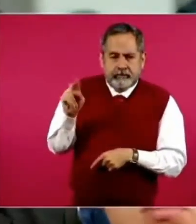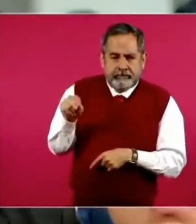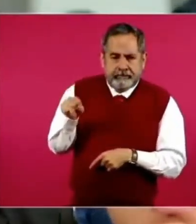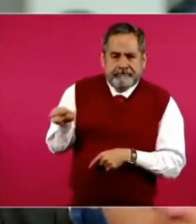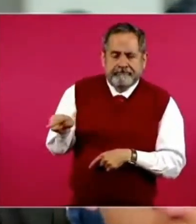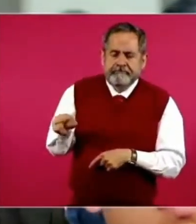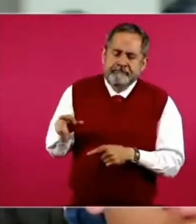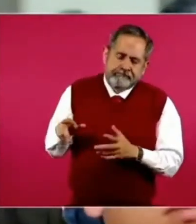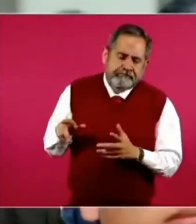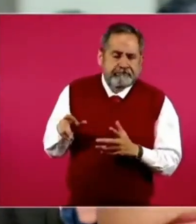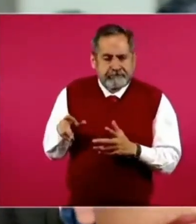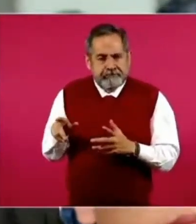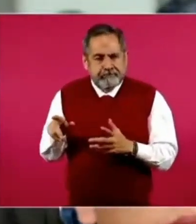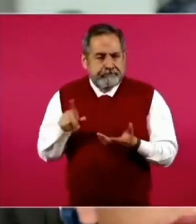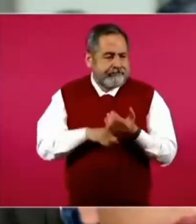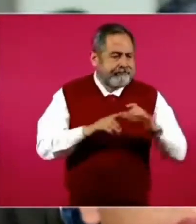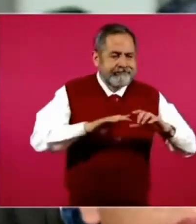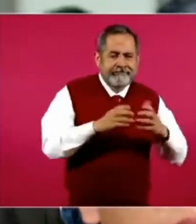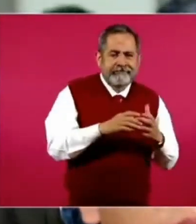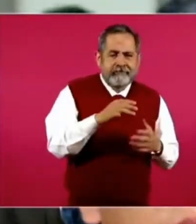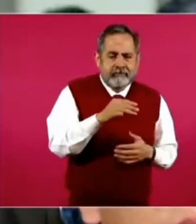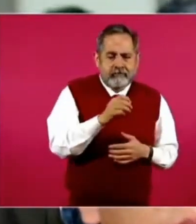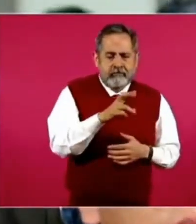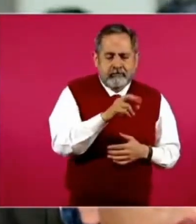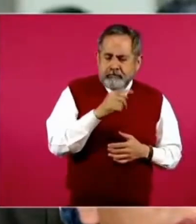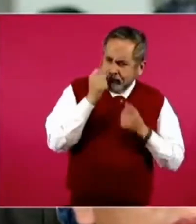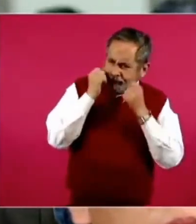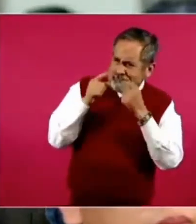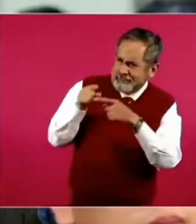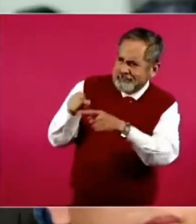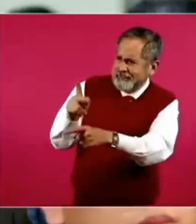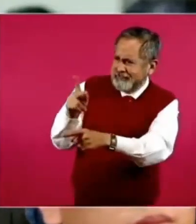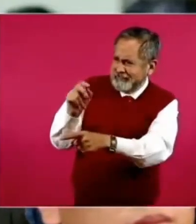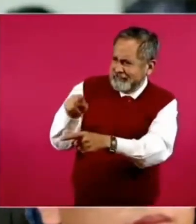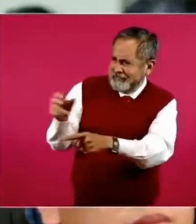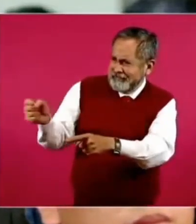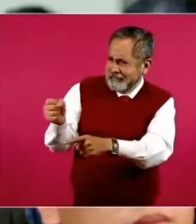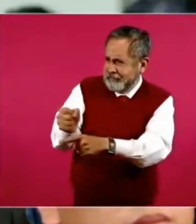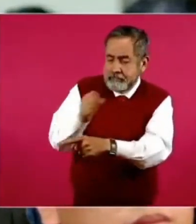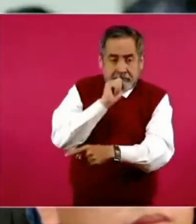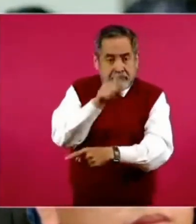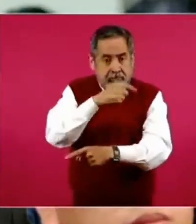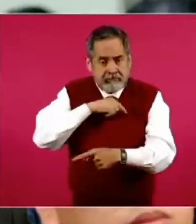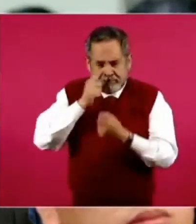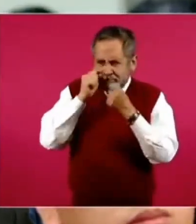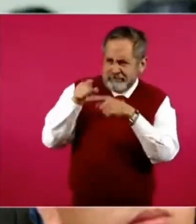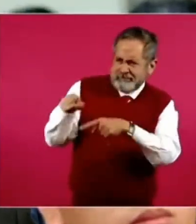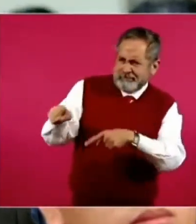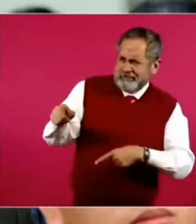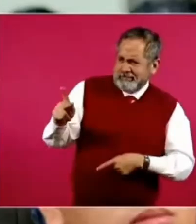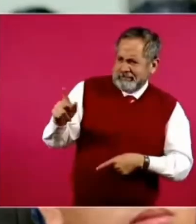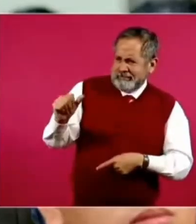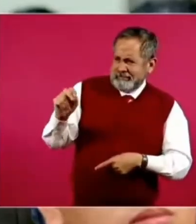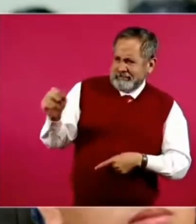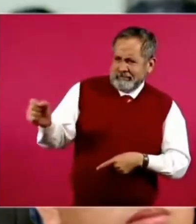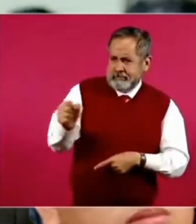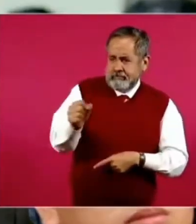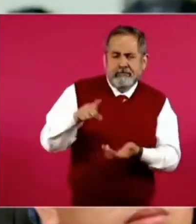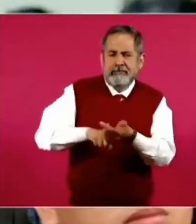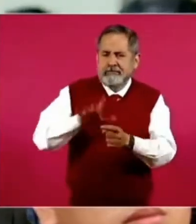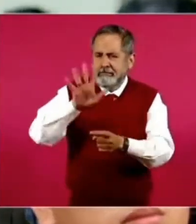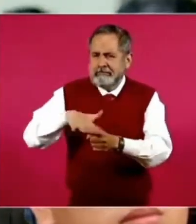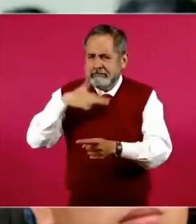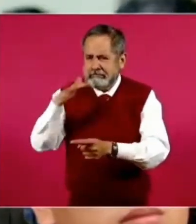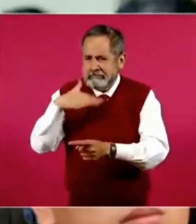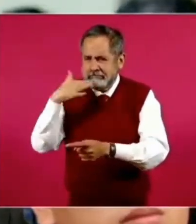Esto, bueno, pues los morenistas están muy sorprendidos y también nosotros. Al parecer hubo un